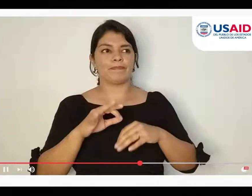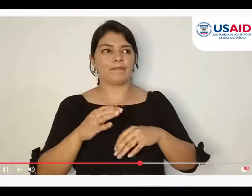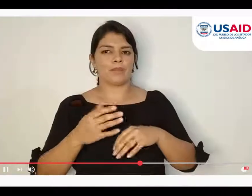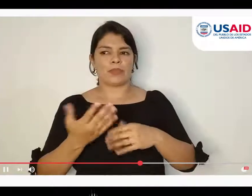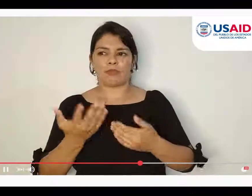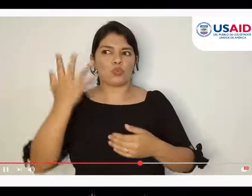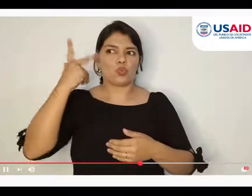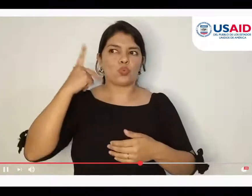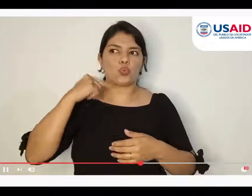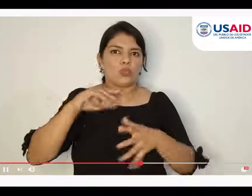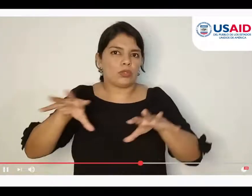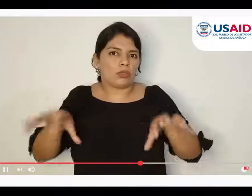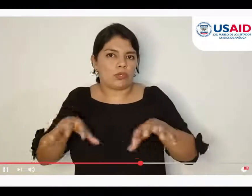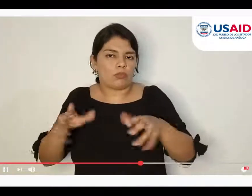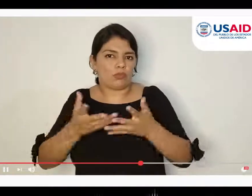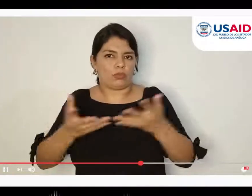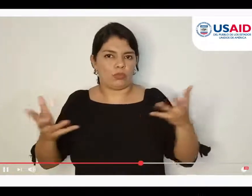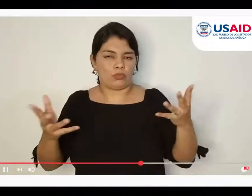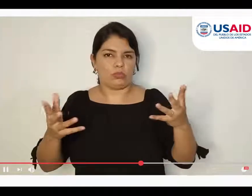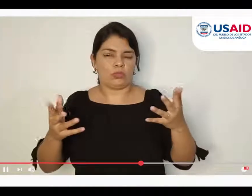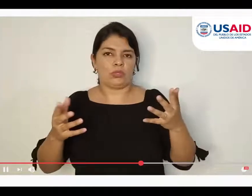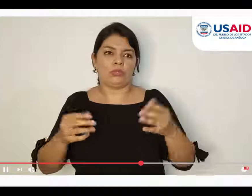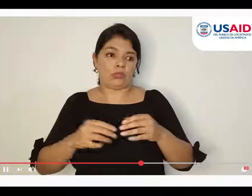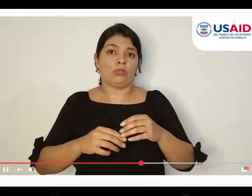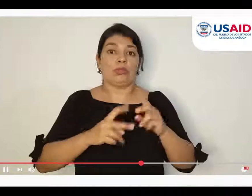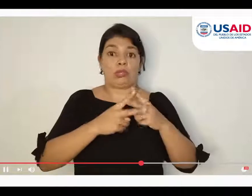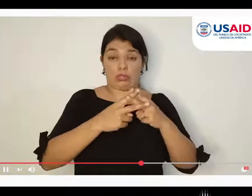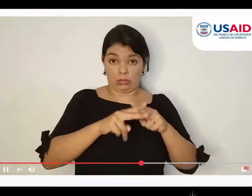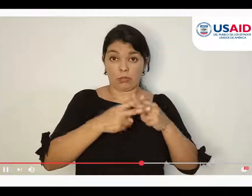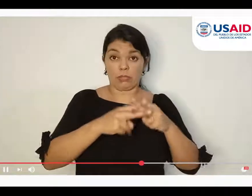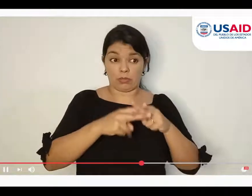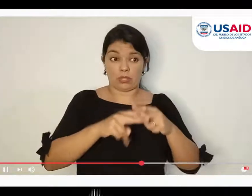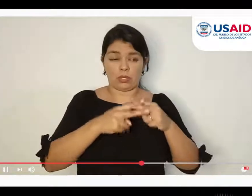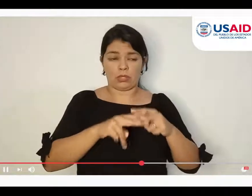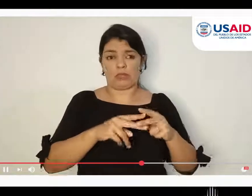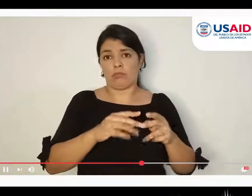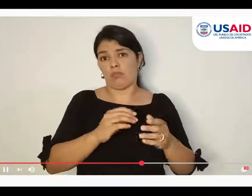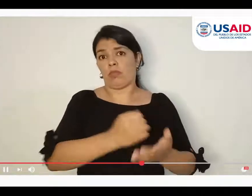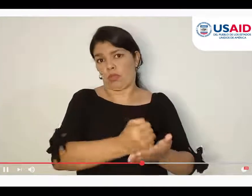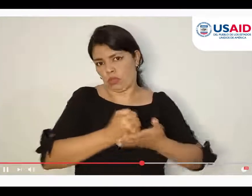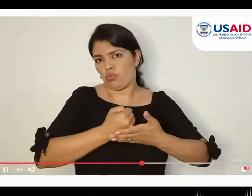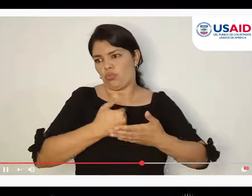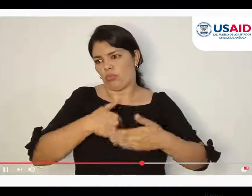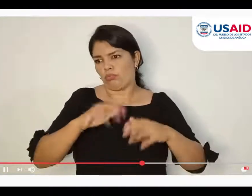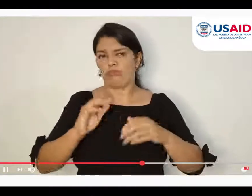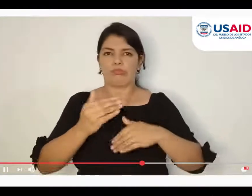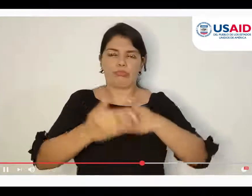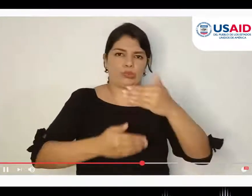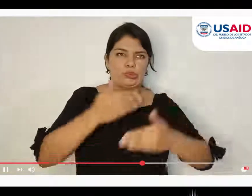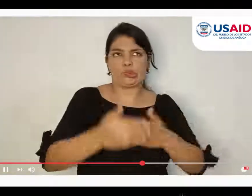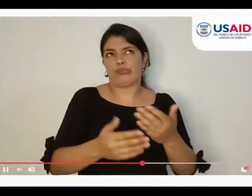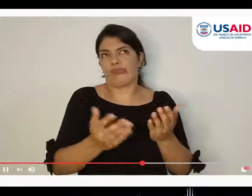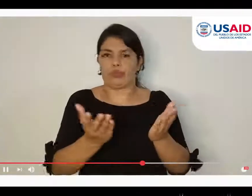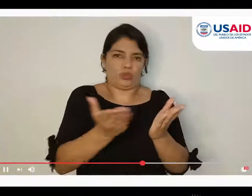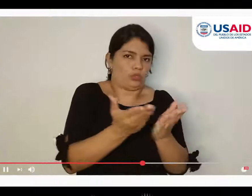Como lo mencionabas, en lo cotidiano, si bien es cierto, pues las herramientas han mejorado o favorecen todo el